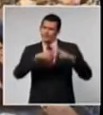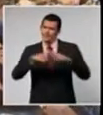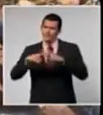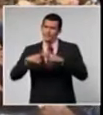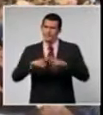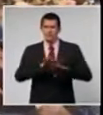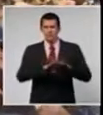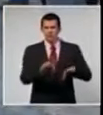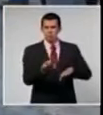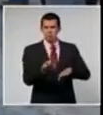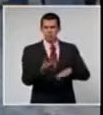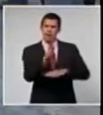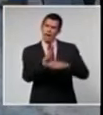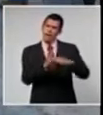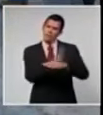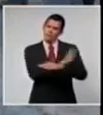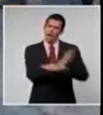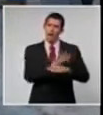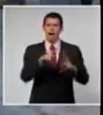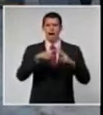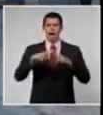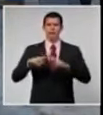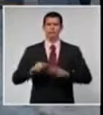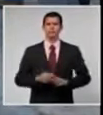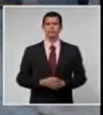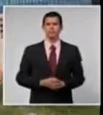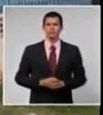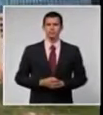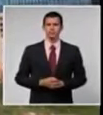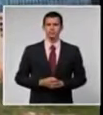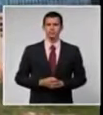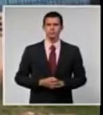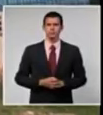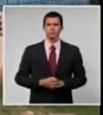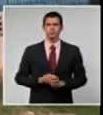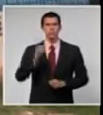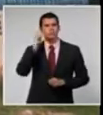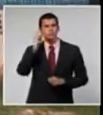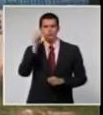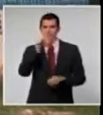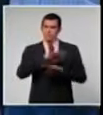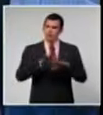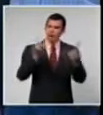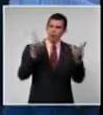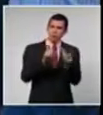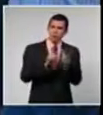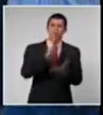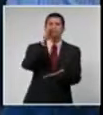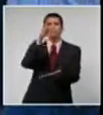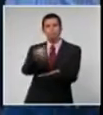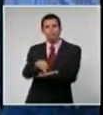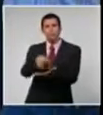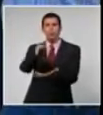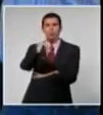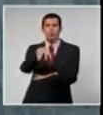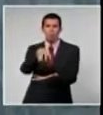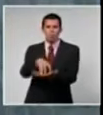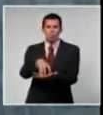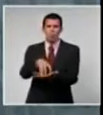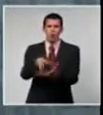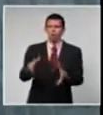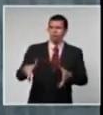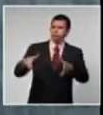de Matanzas. Inés María Chapman llegó hasta el centro de distribución número 2 de Varadero, que se construye en la actualidad con